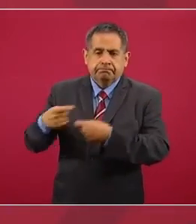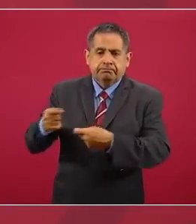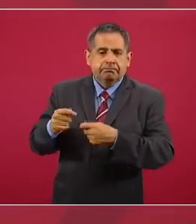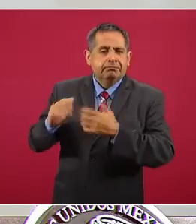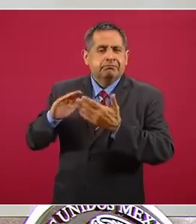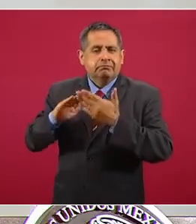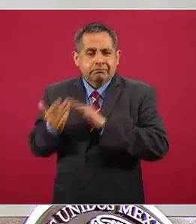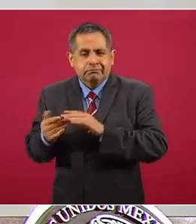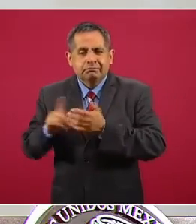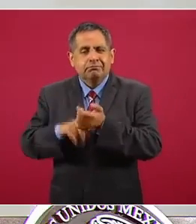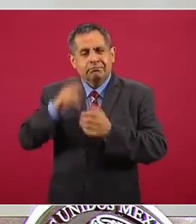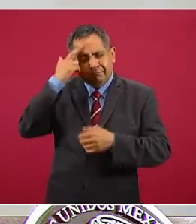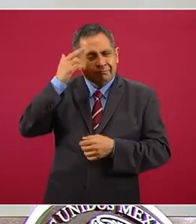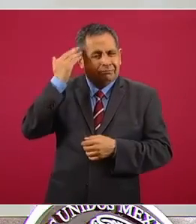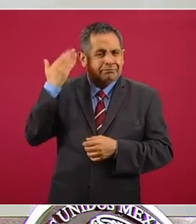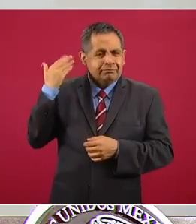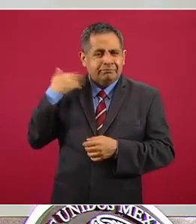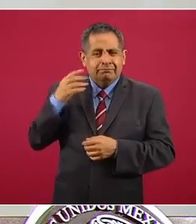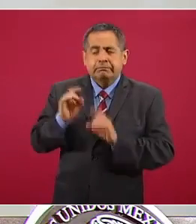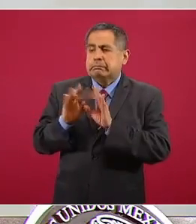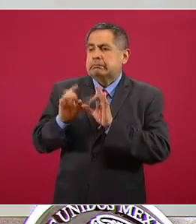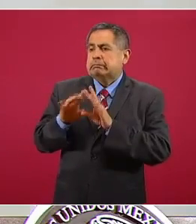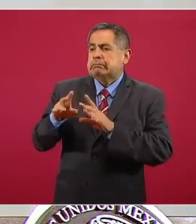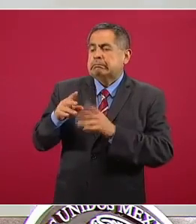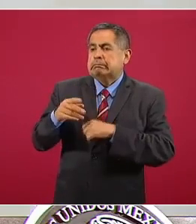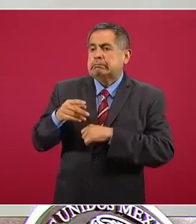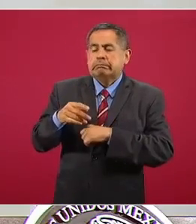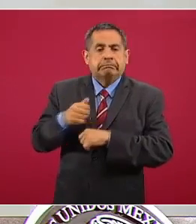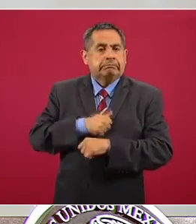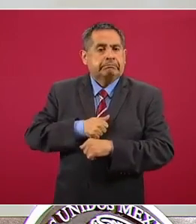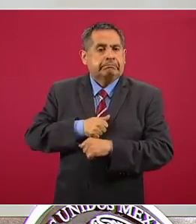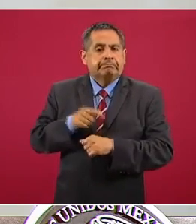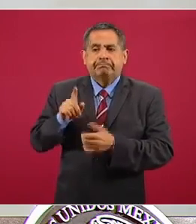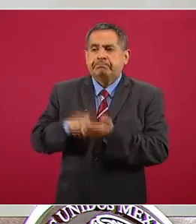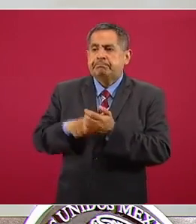los que resultaron afectados